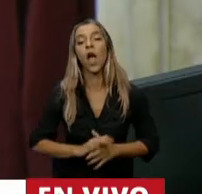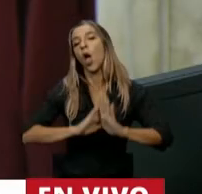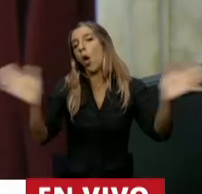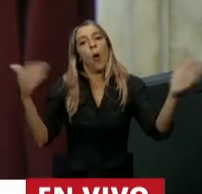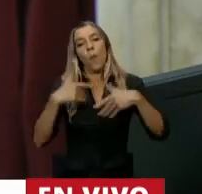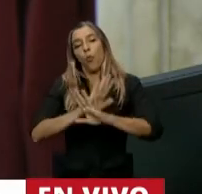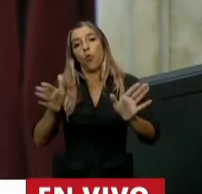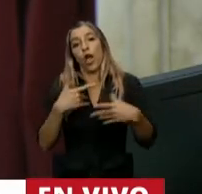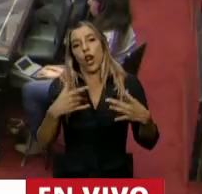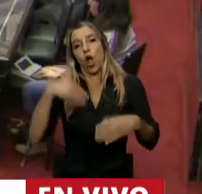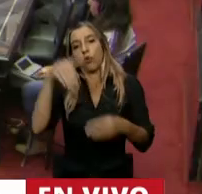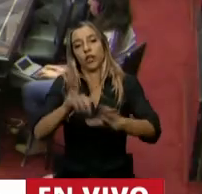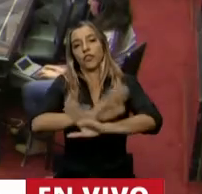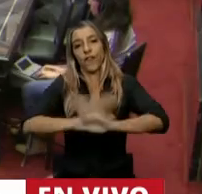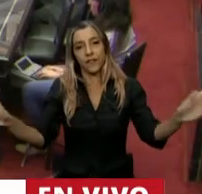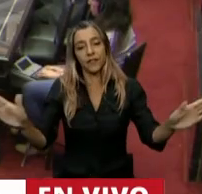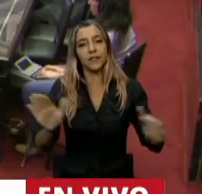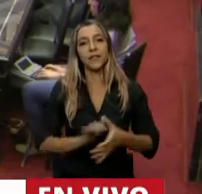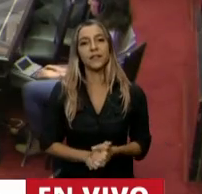Listo, damos por cerrada la votación.